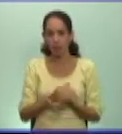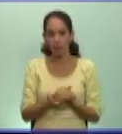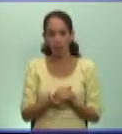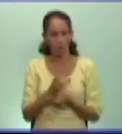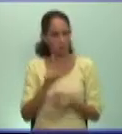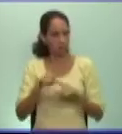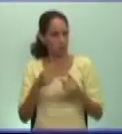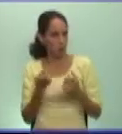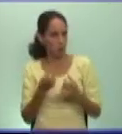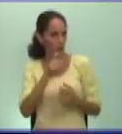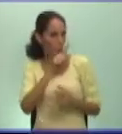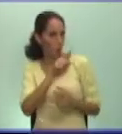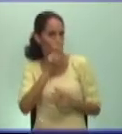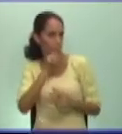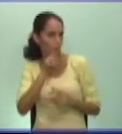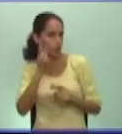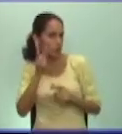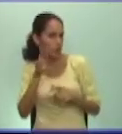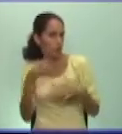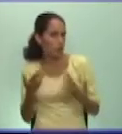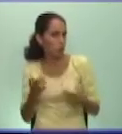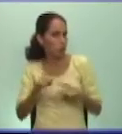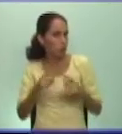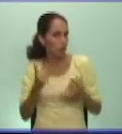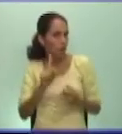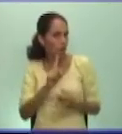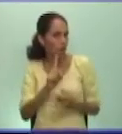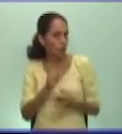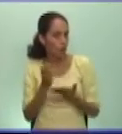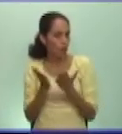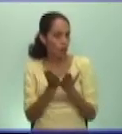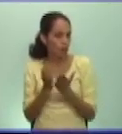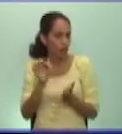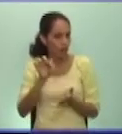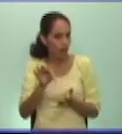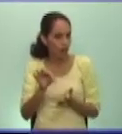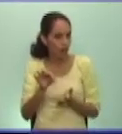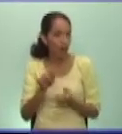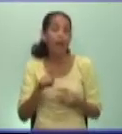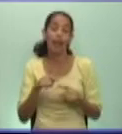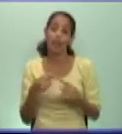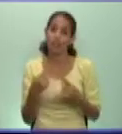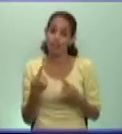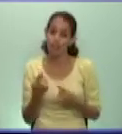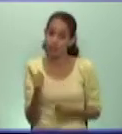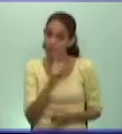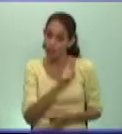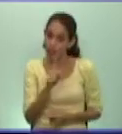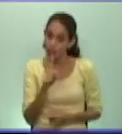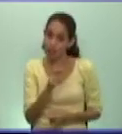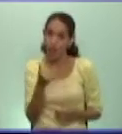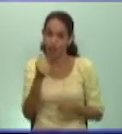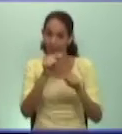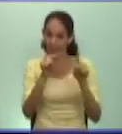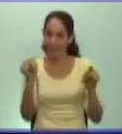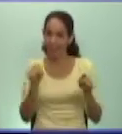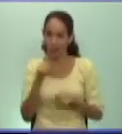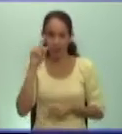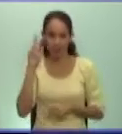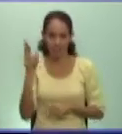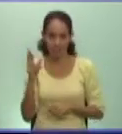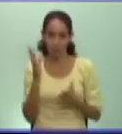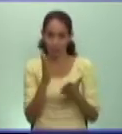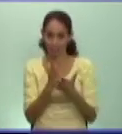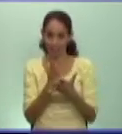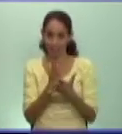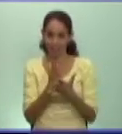no? Recuerden que los primeros temas fueron temas que ustedes trabajaron con mucha fuerza en el aula, los tuvieron directamente con su profesor y esto les dio la